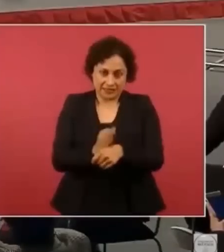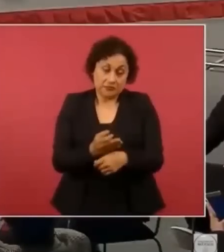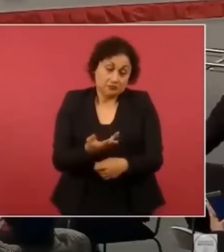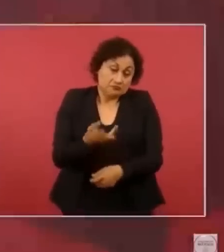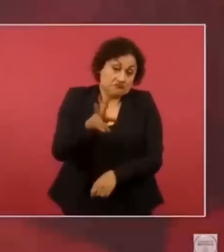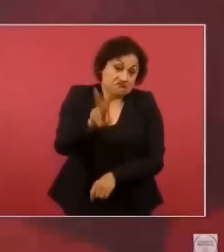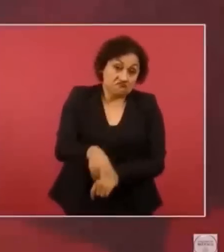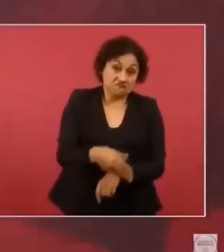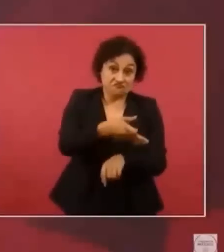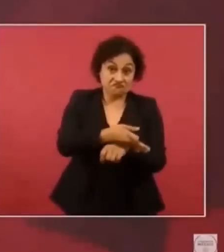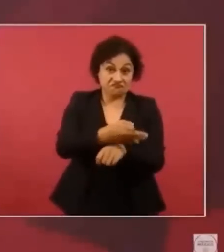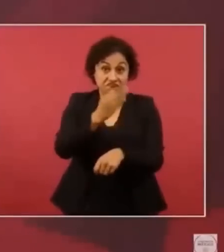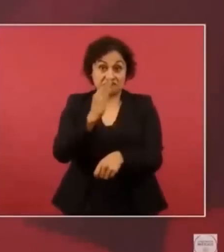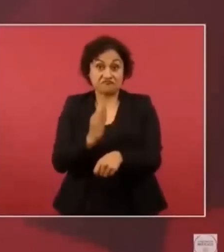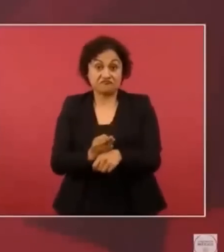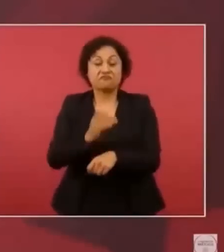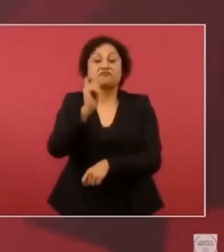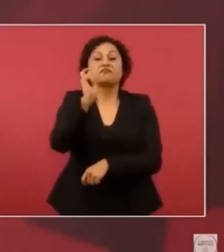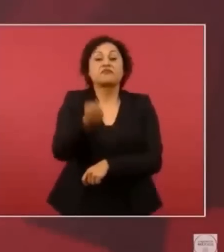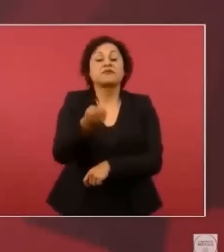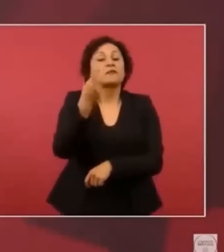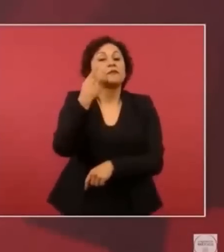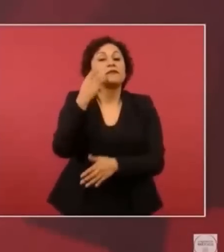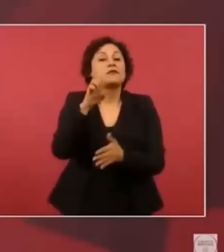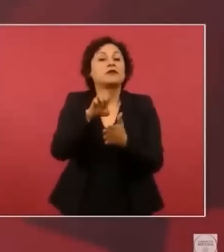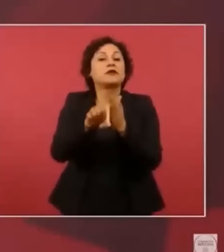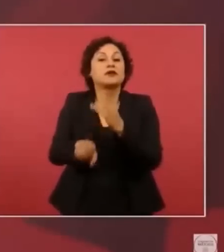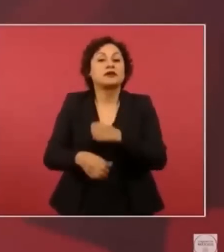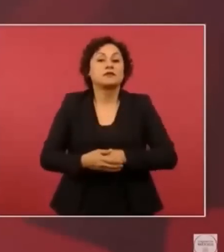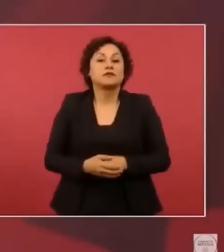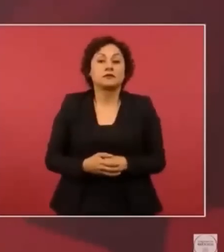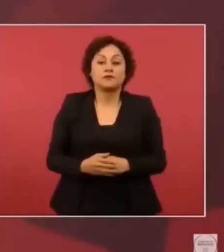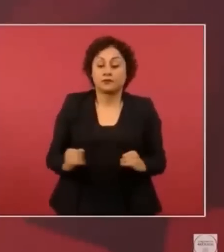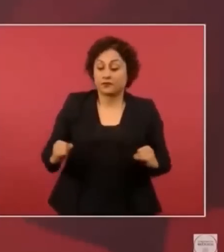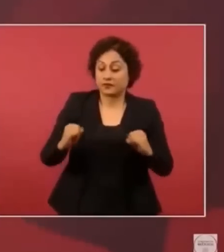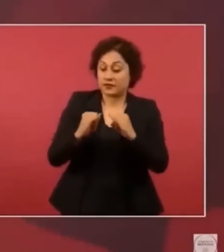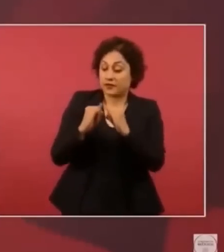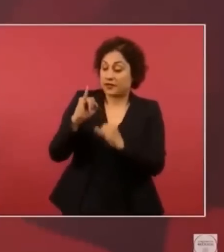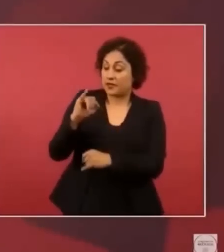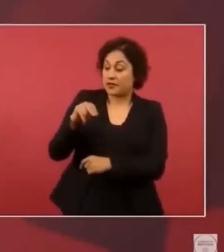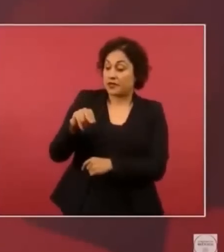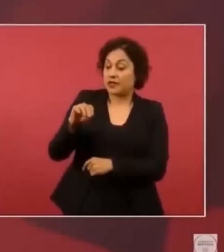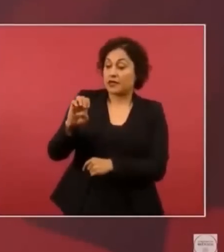de lo del Instituto Nacional Electoral.